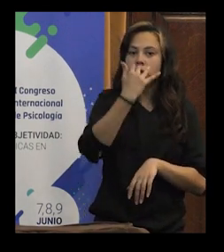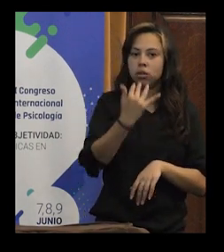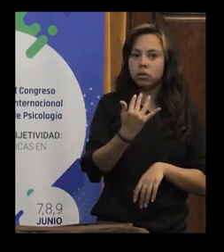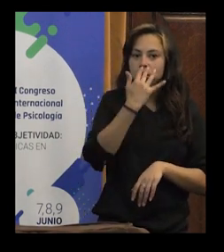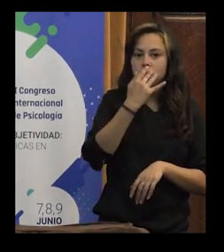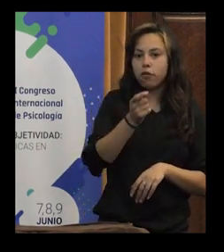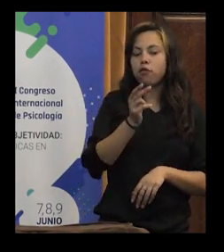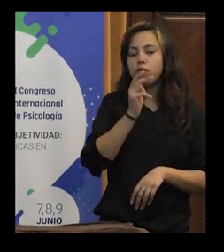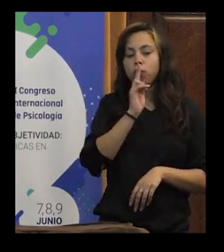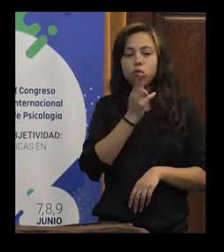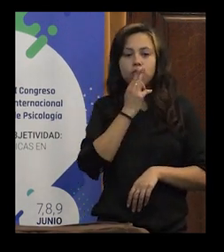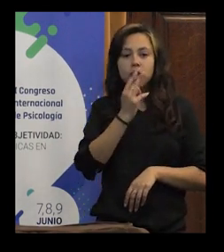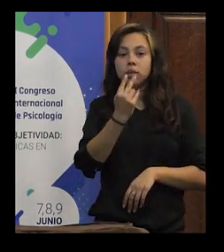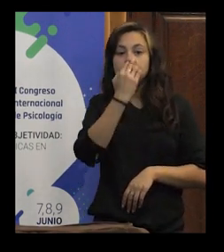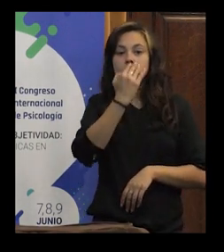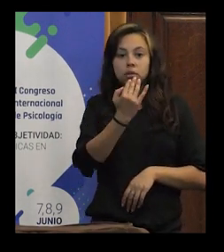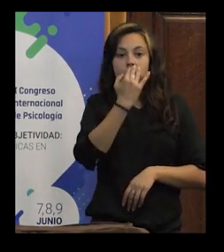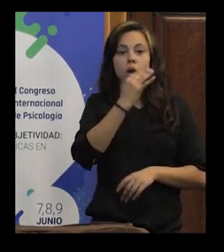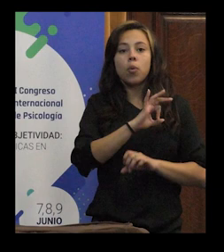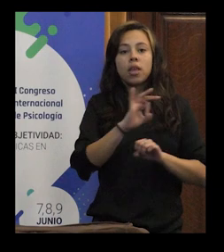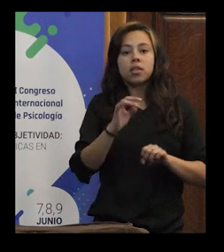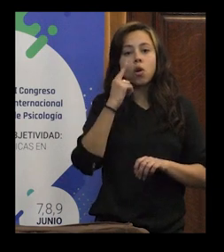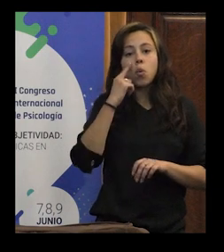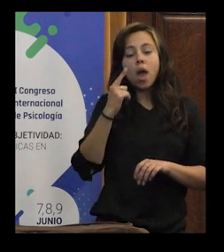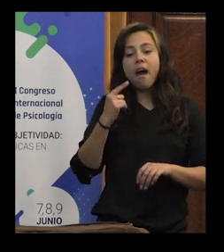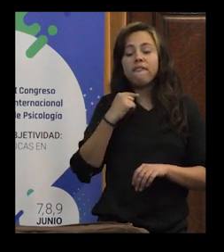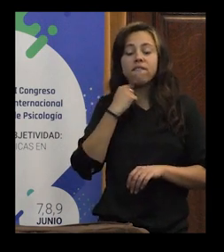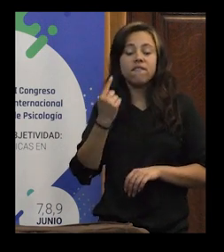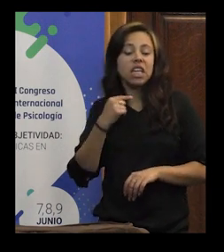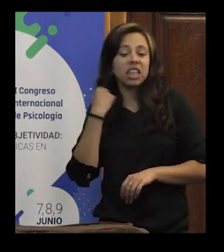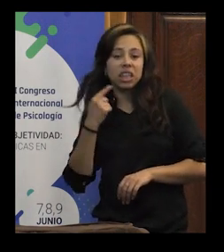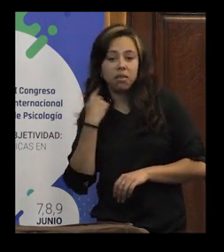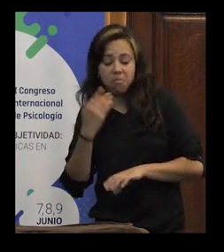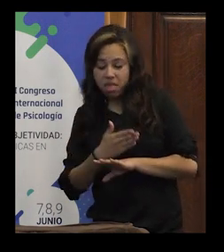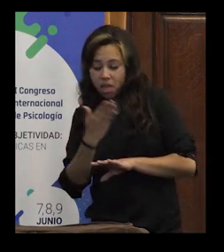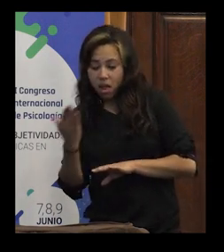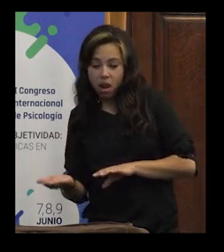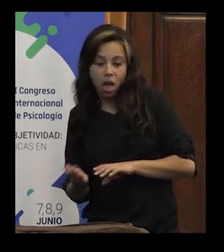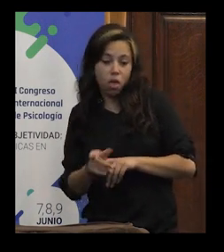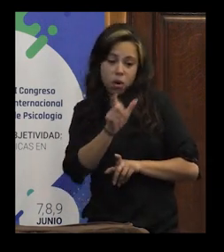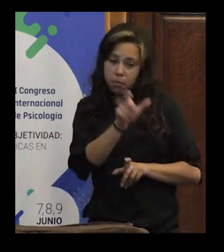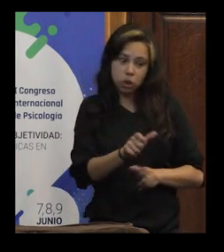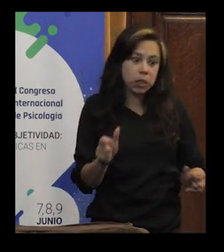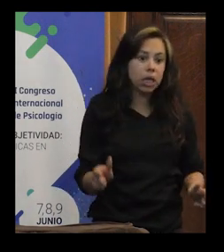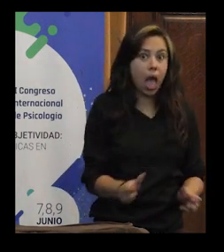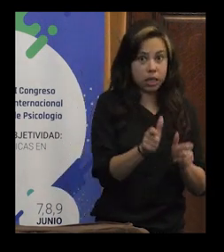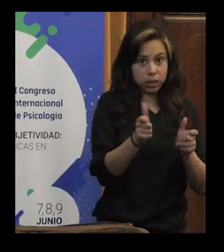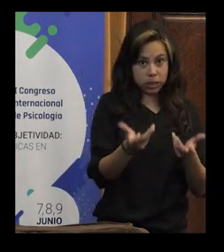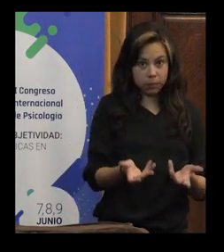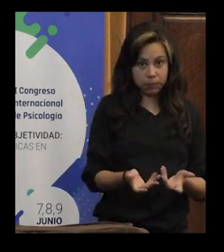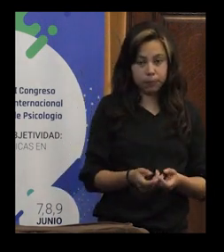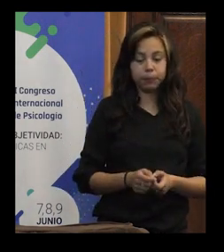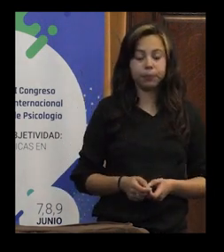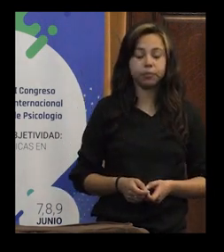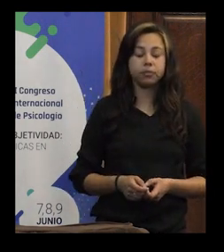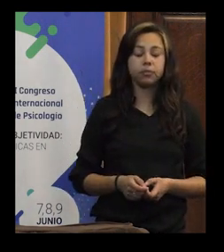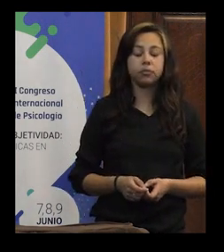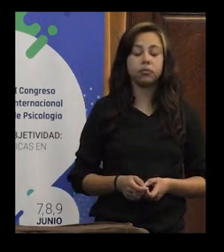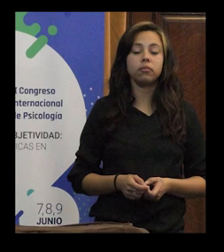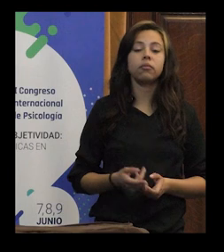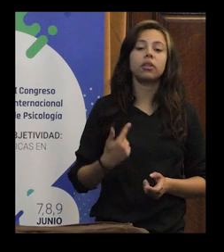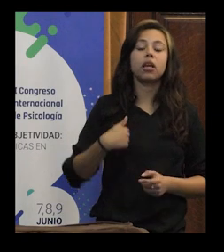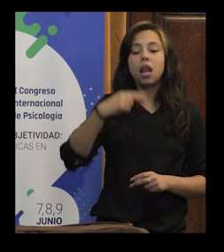un participante activo en los movimientos ecologistas. Las anomalías